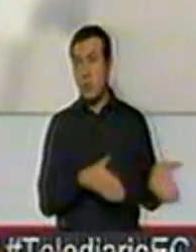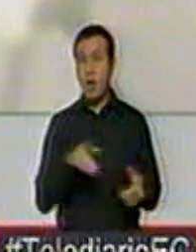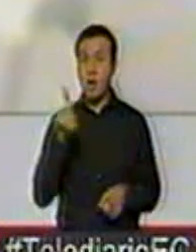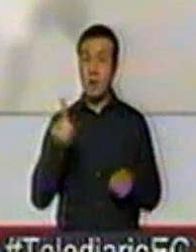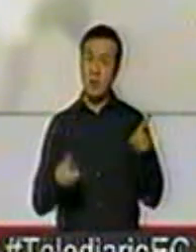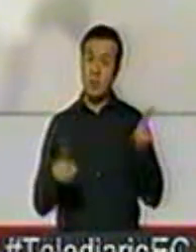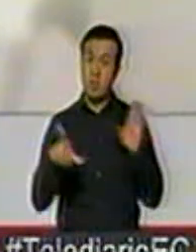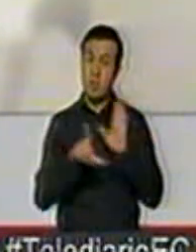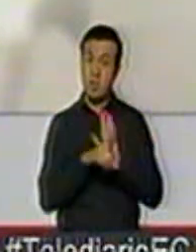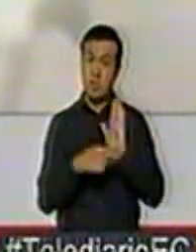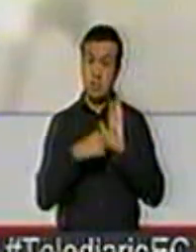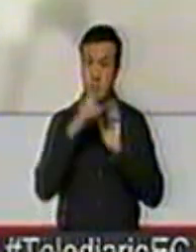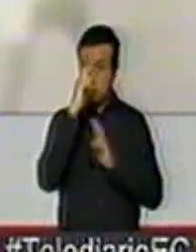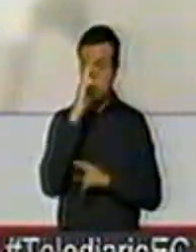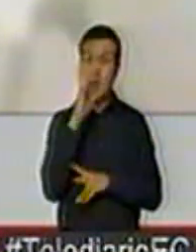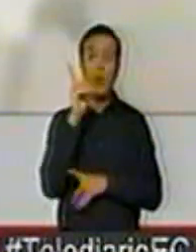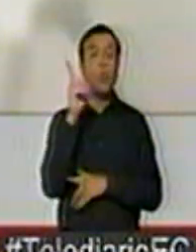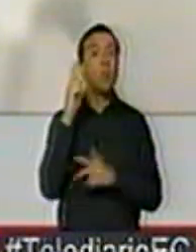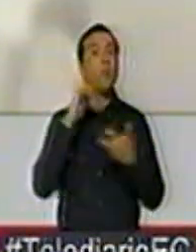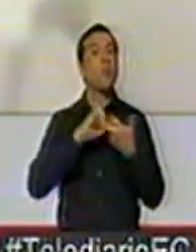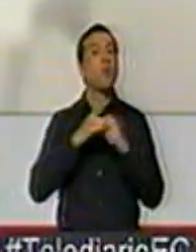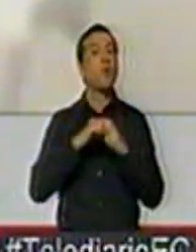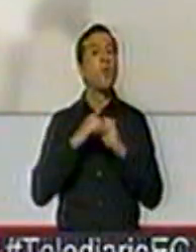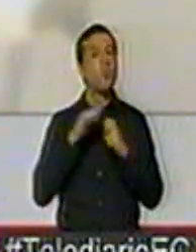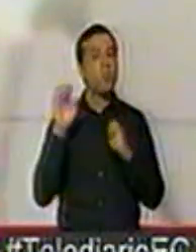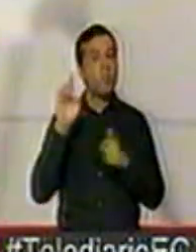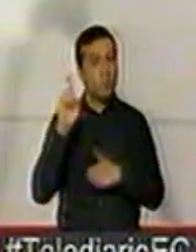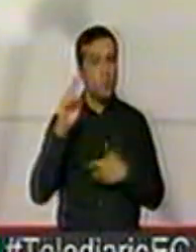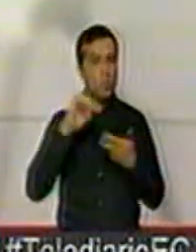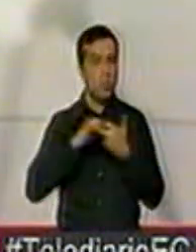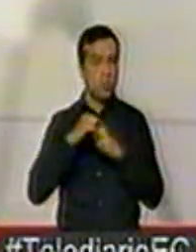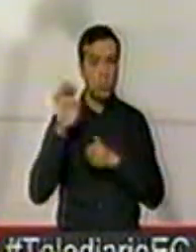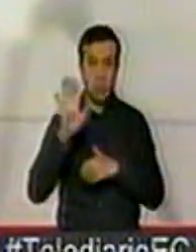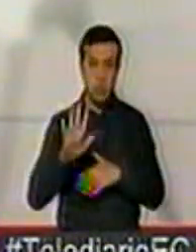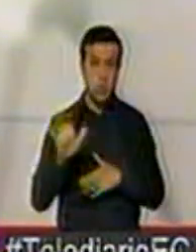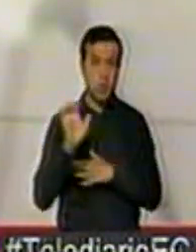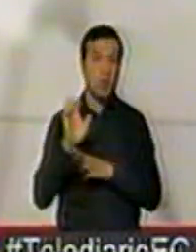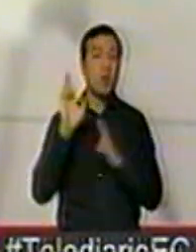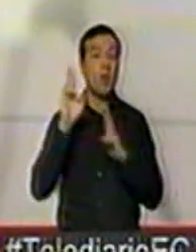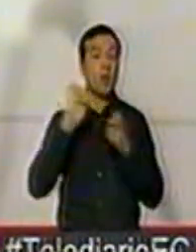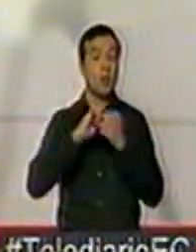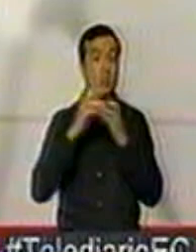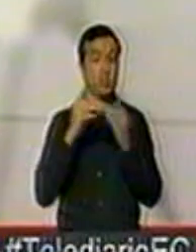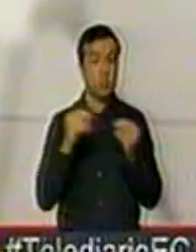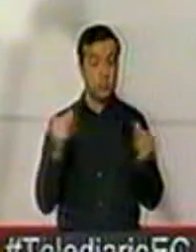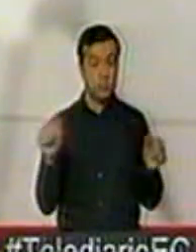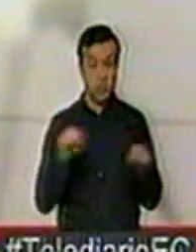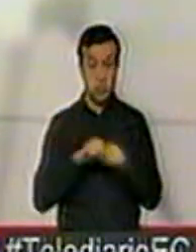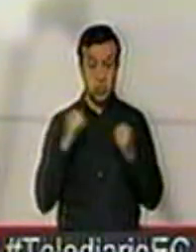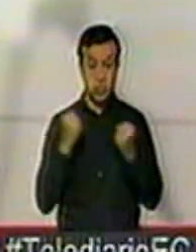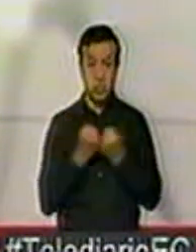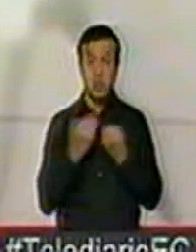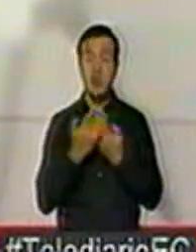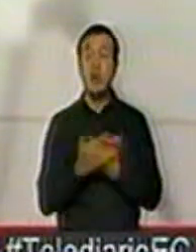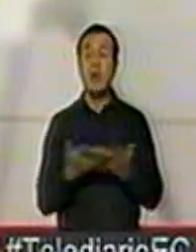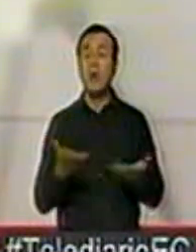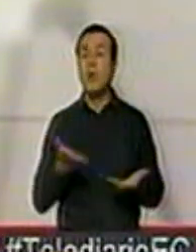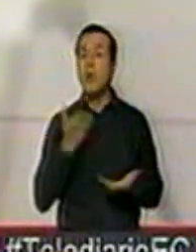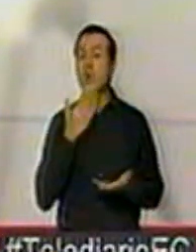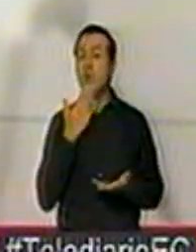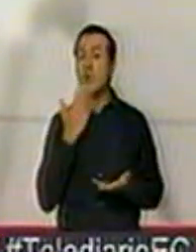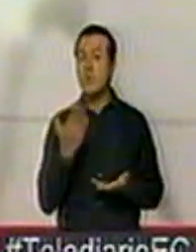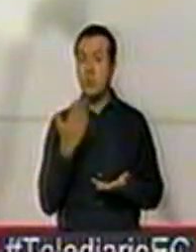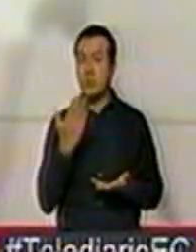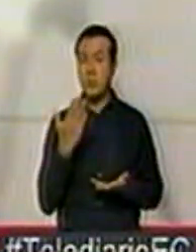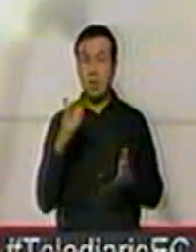vacíos en la ley, pero uno de los problemas que tenemos en el Ecuador, que ojalá lo podamos corregir como sociedad, es la interpretación que le